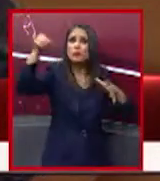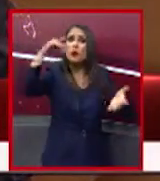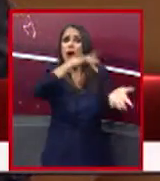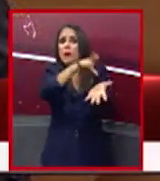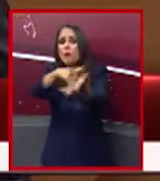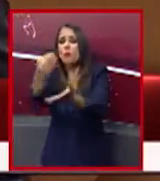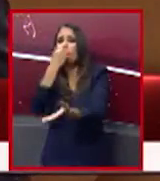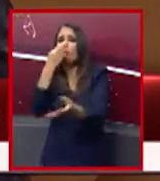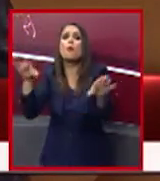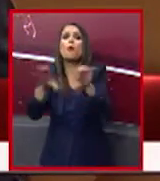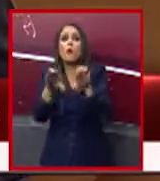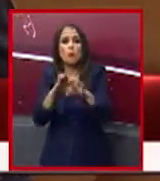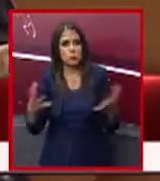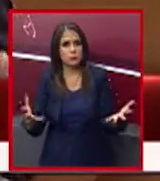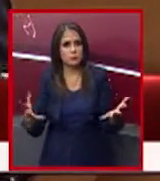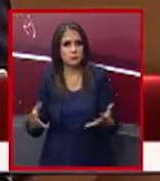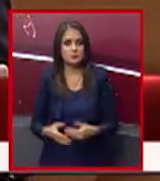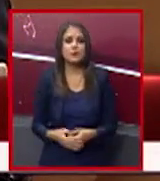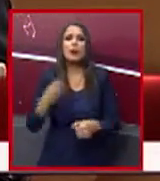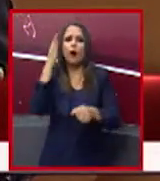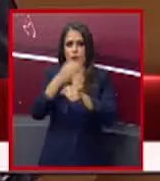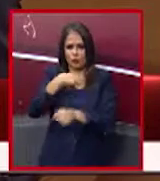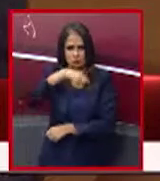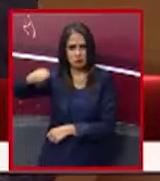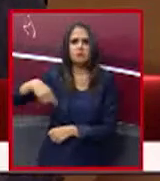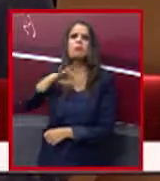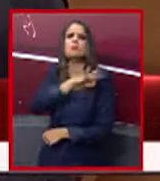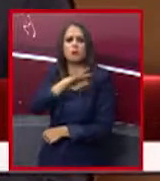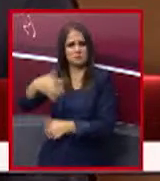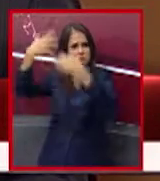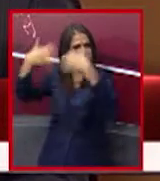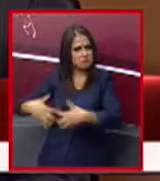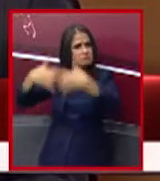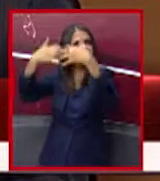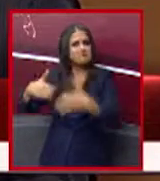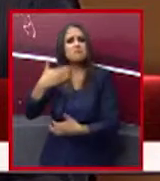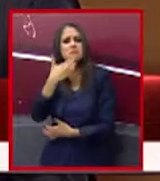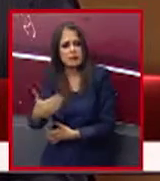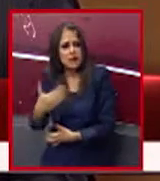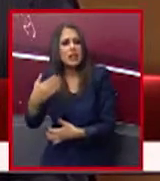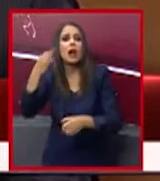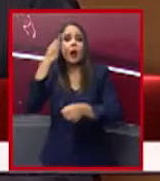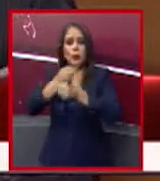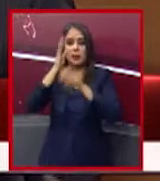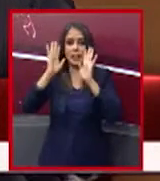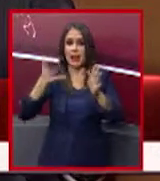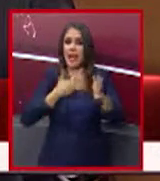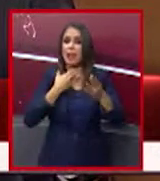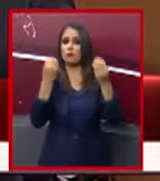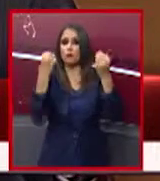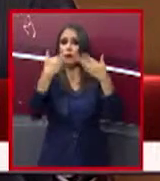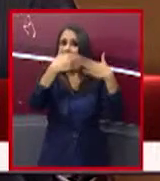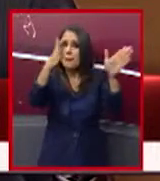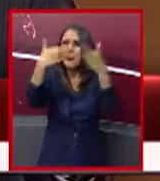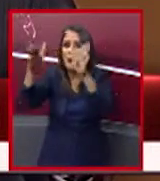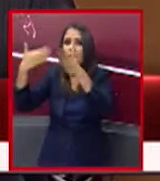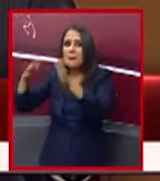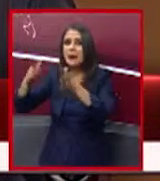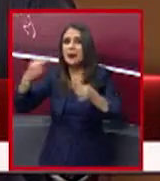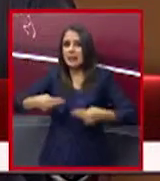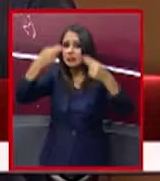abonando porque hay gran mercado, somos buenos para producir, pero además los mercados que se han estado aperturando, ya exportamos a